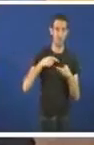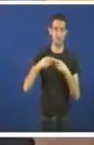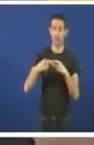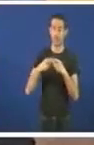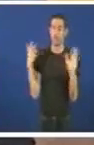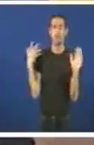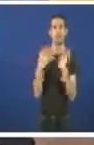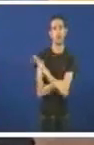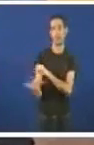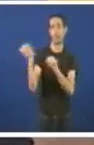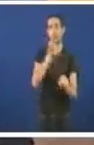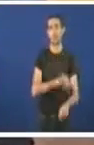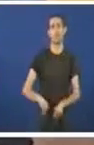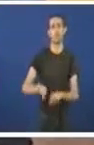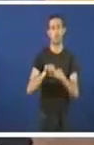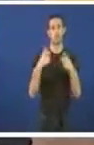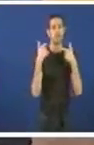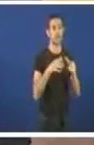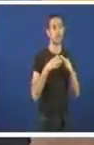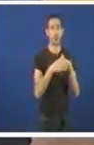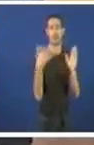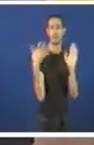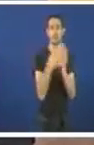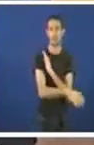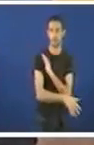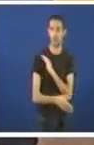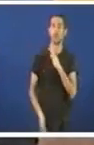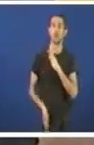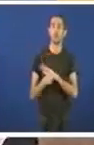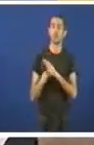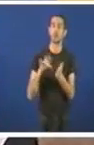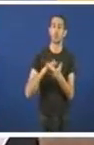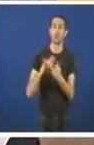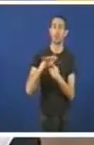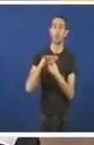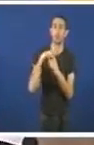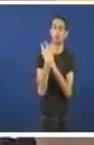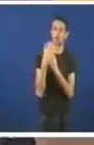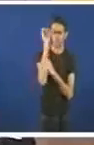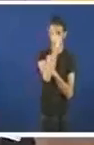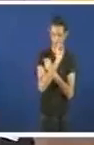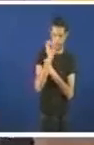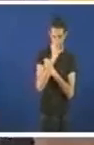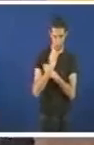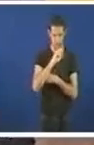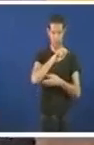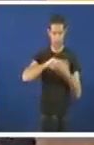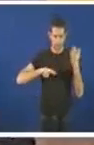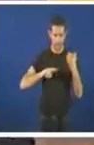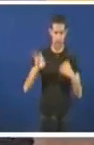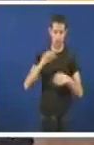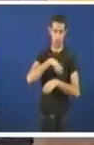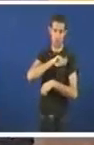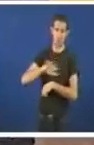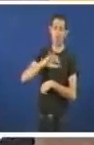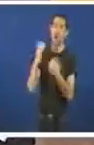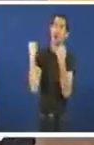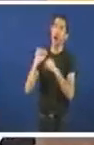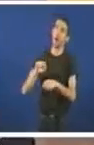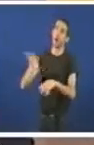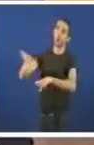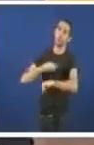sempre defendeu ao sector naval e mantivo as mesmas posicións en Galiza e no Estado, gobernara quen gobernara.